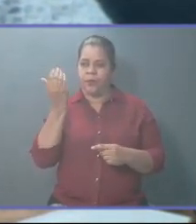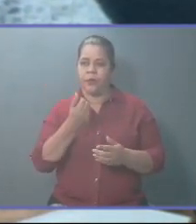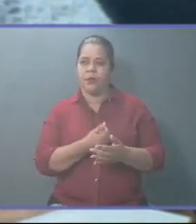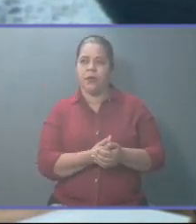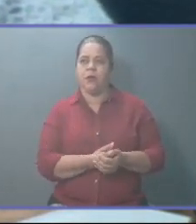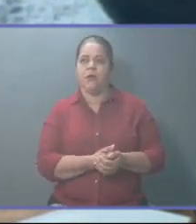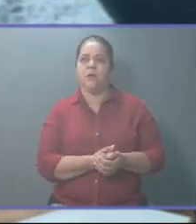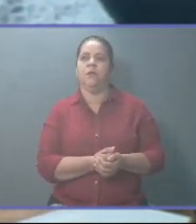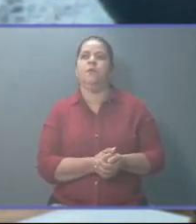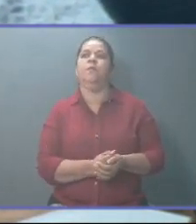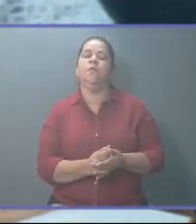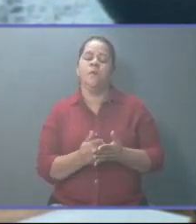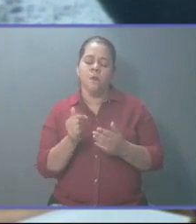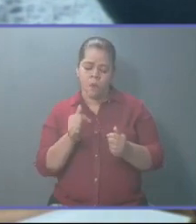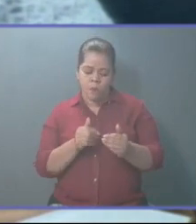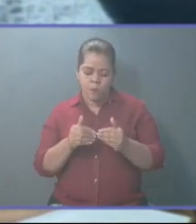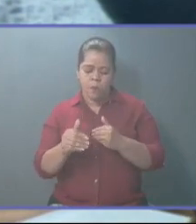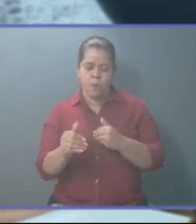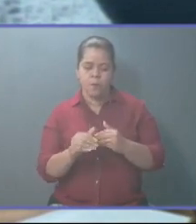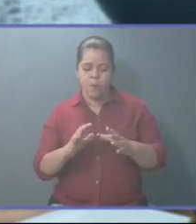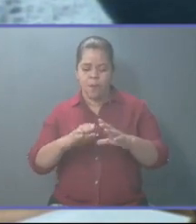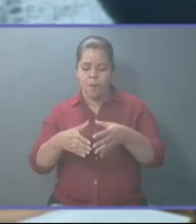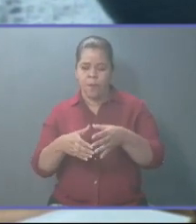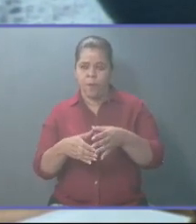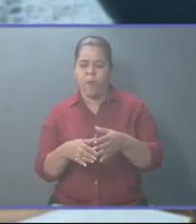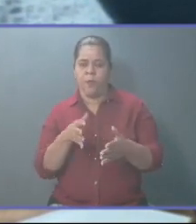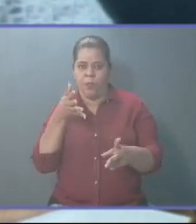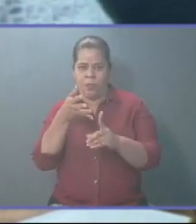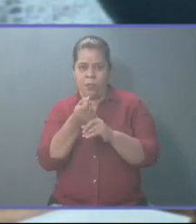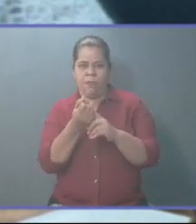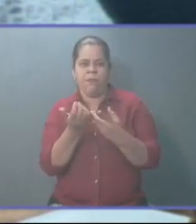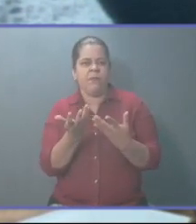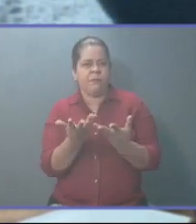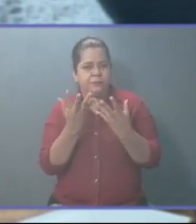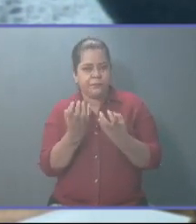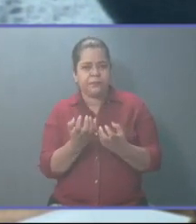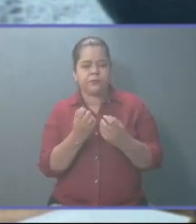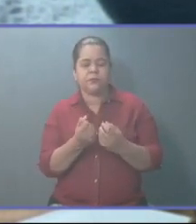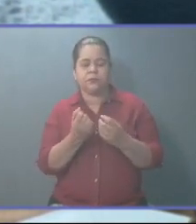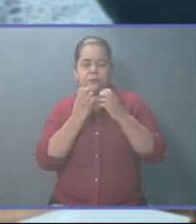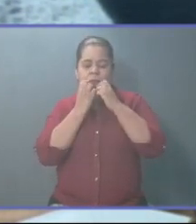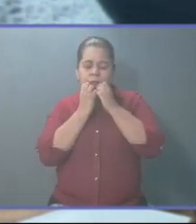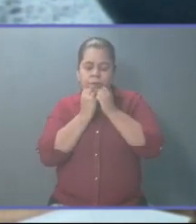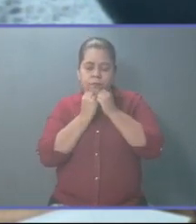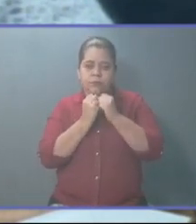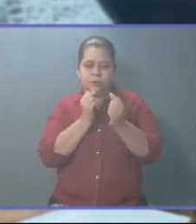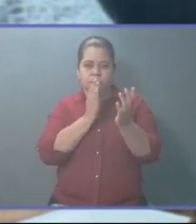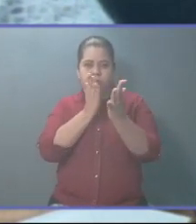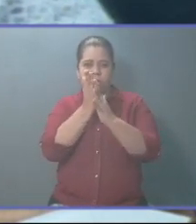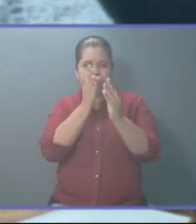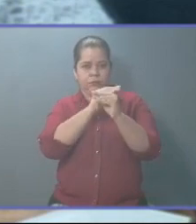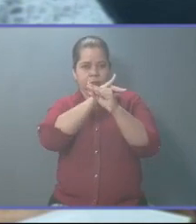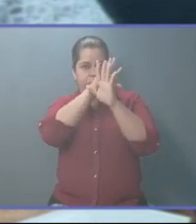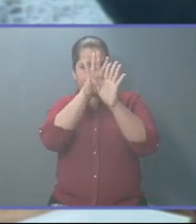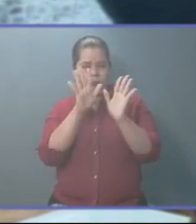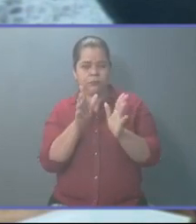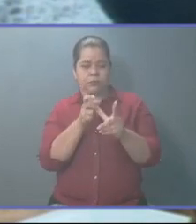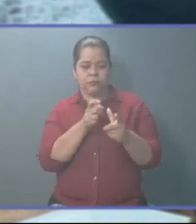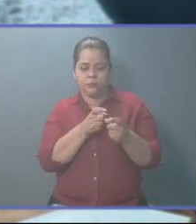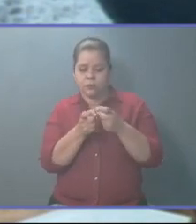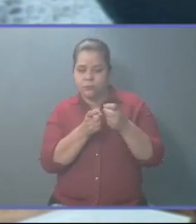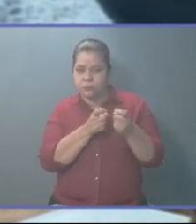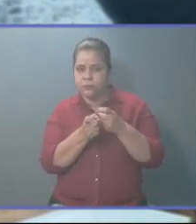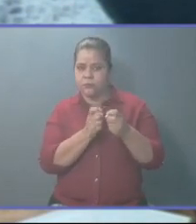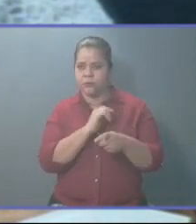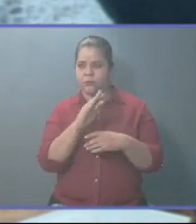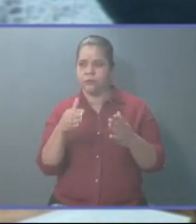Económica. En adelante, el comité, con el objeto de ejercer una tutela de la transparencia en la administración y